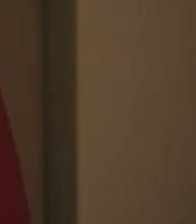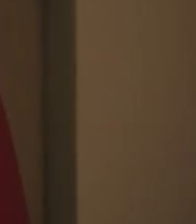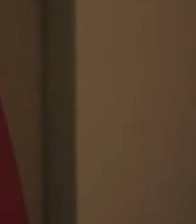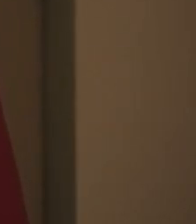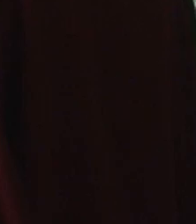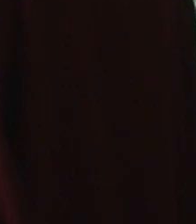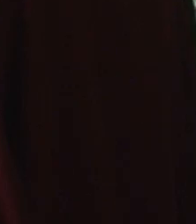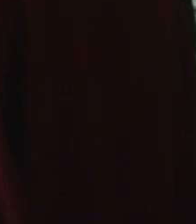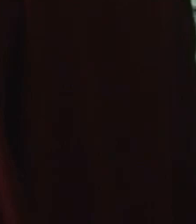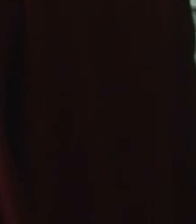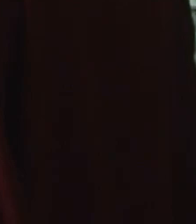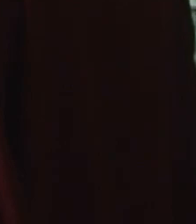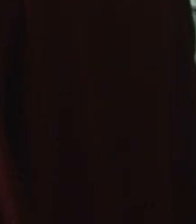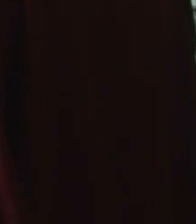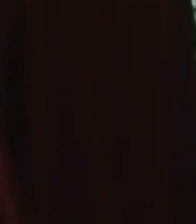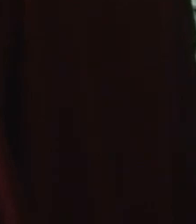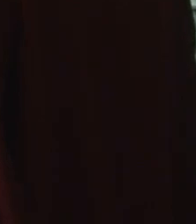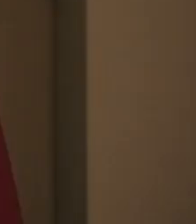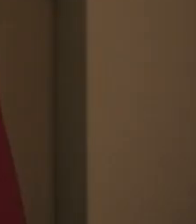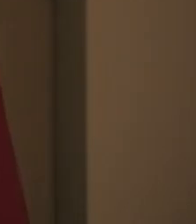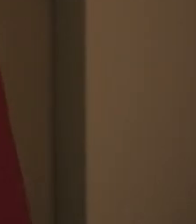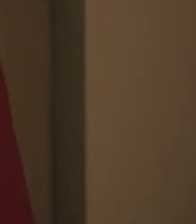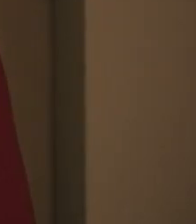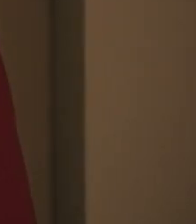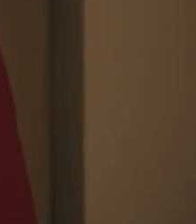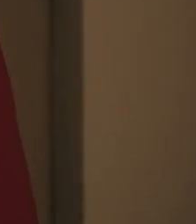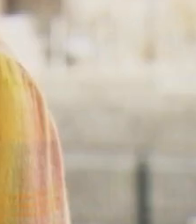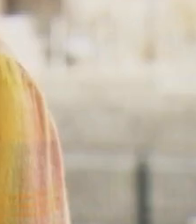las demás van a donde nadie las ve.